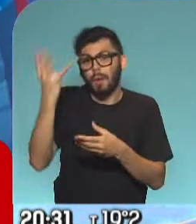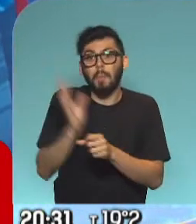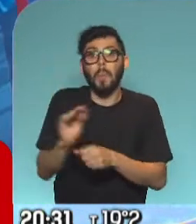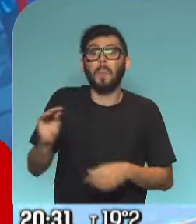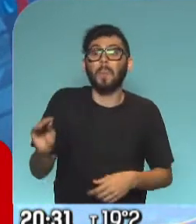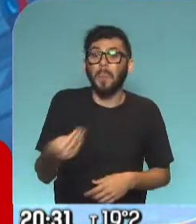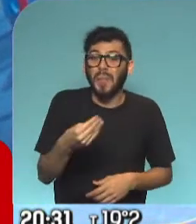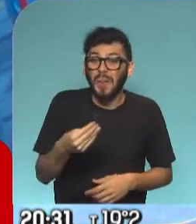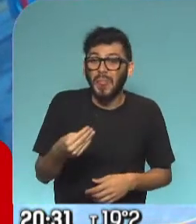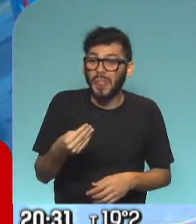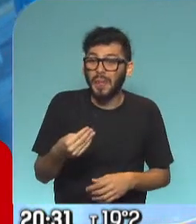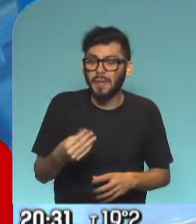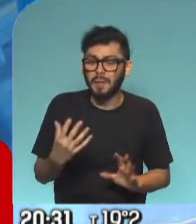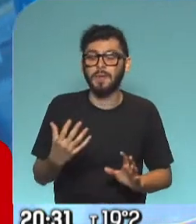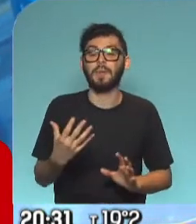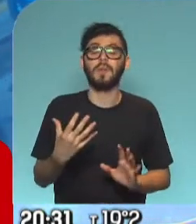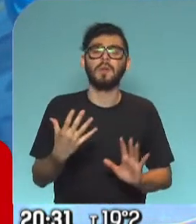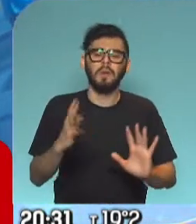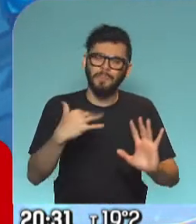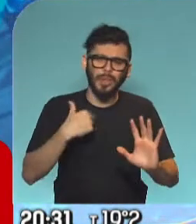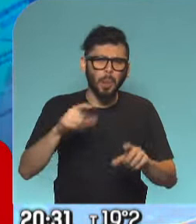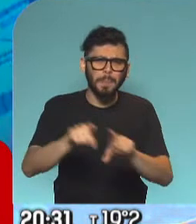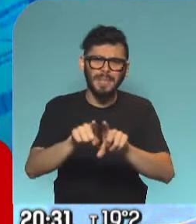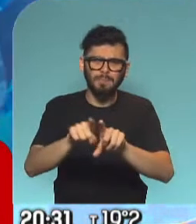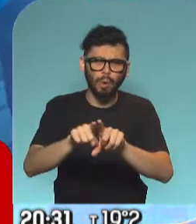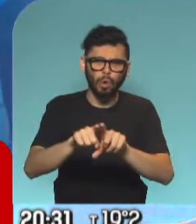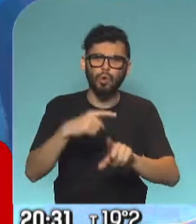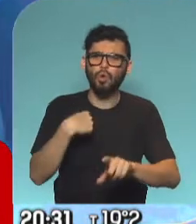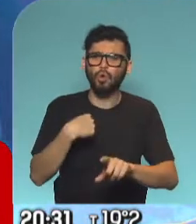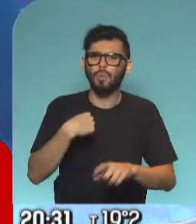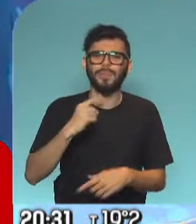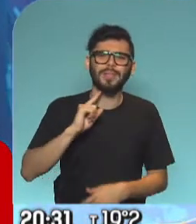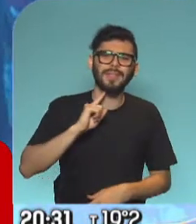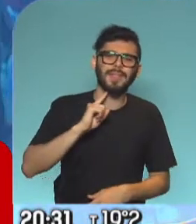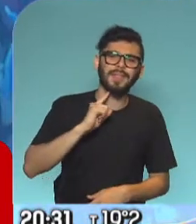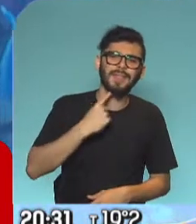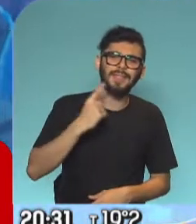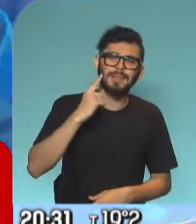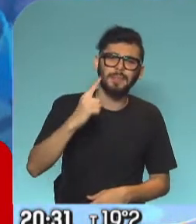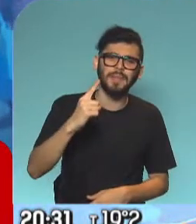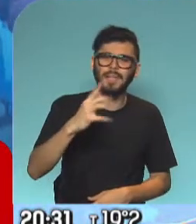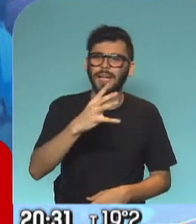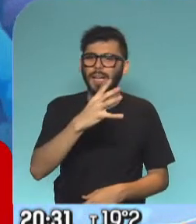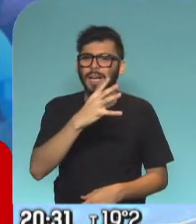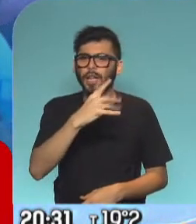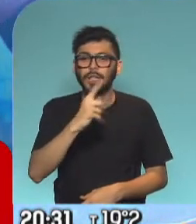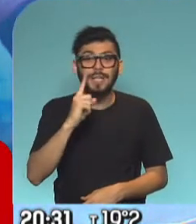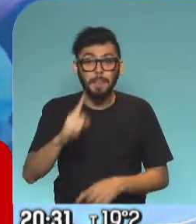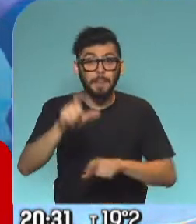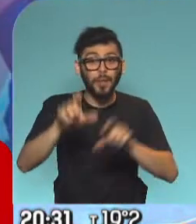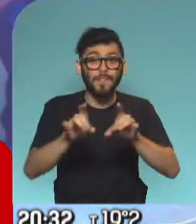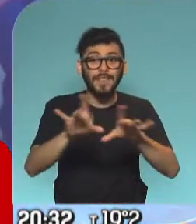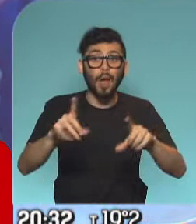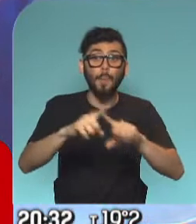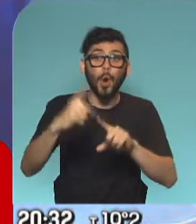si toco lo mismo pedimos más o menos con un promedio de 13.000 y 14.000 infectados por día 400